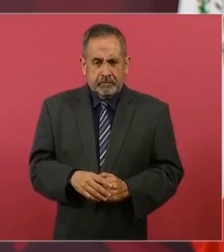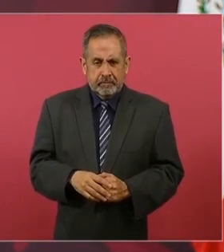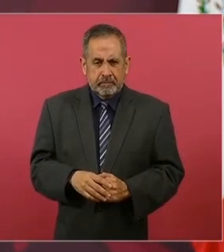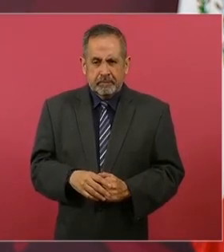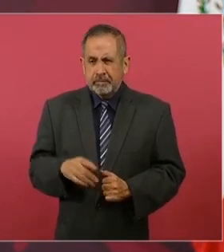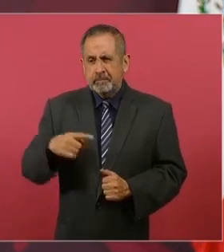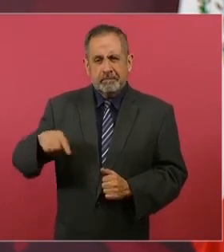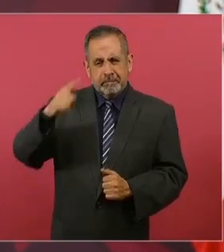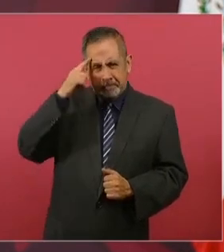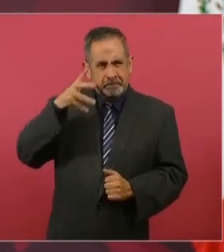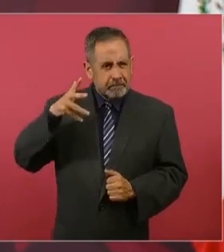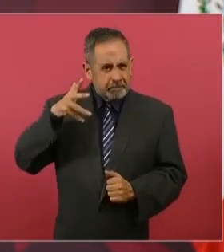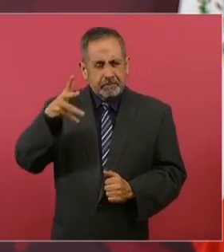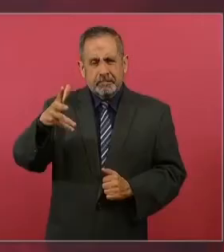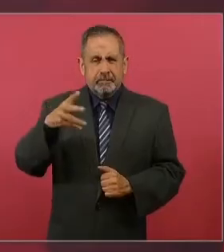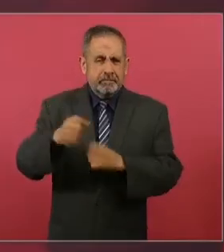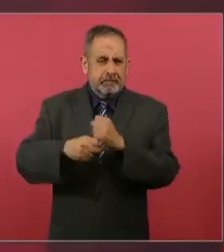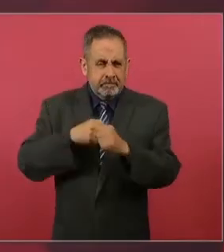mucho tiempo,